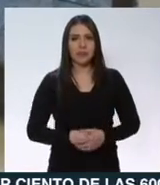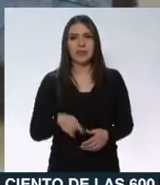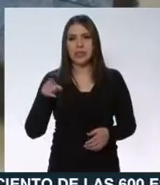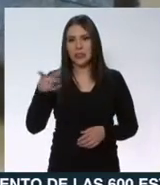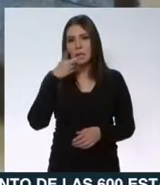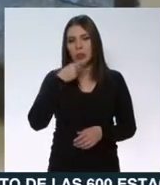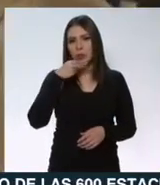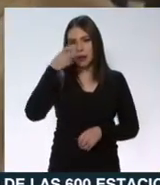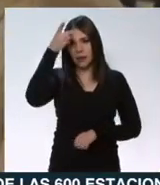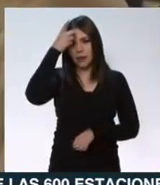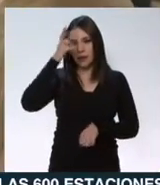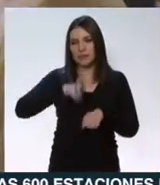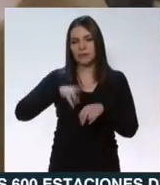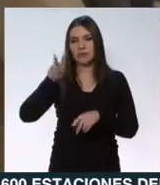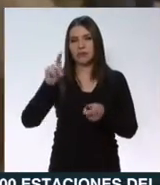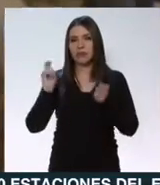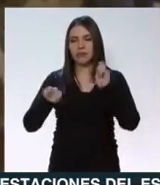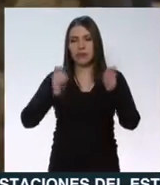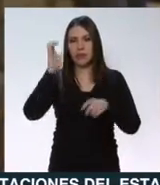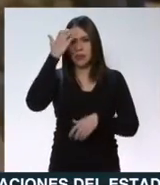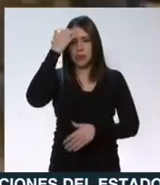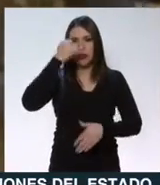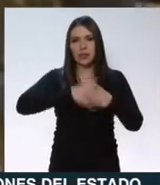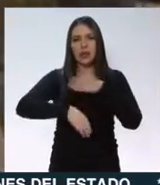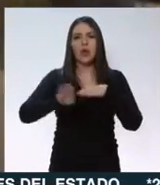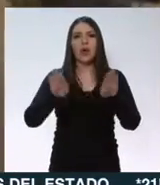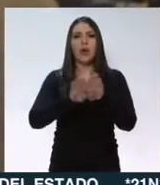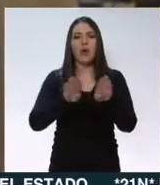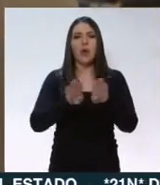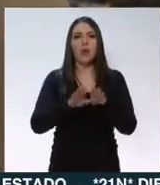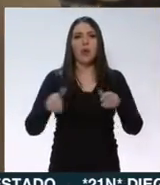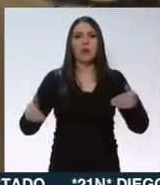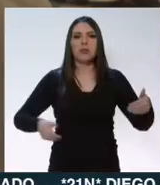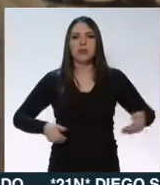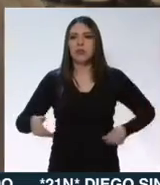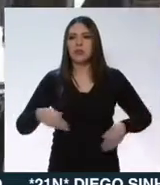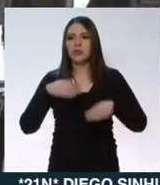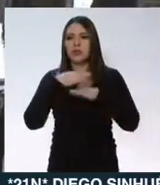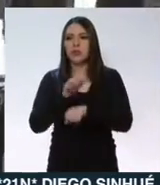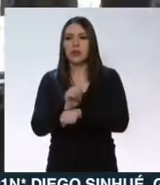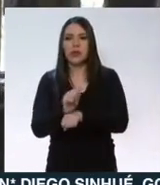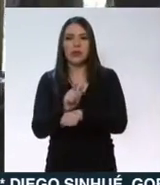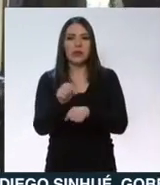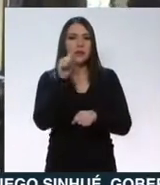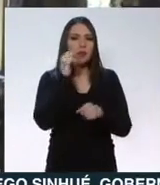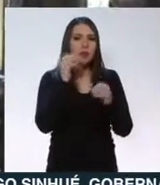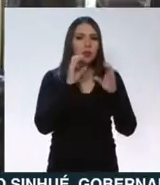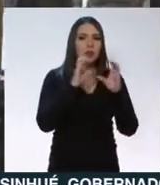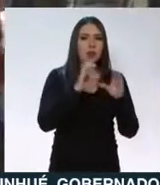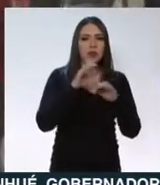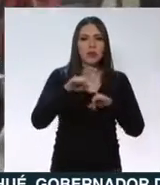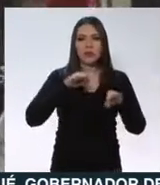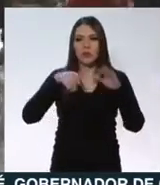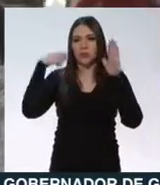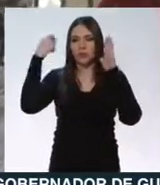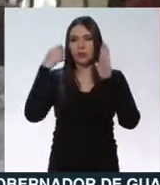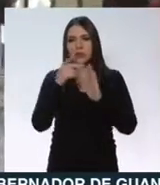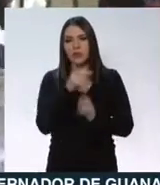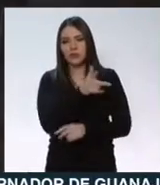que tiene un gran conocimiento de cómo es el proceso actoral, porque lo cuidó muchísimo. Le importaba muchísimo